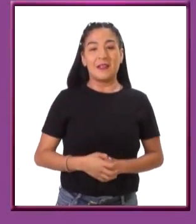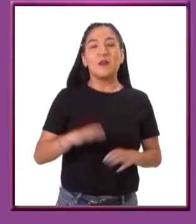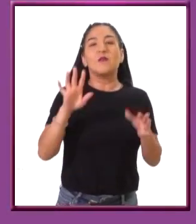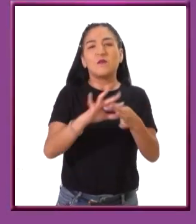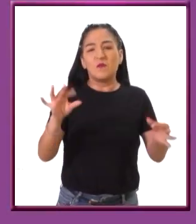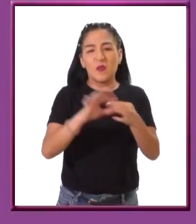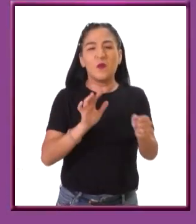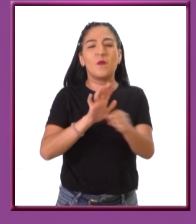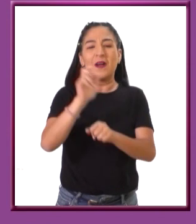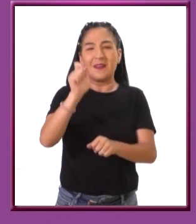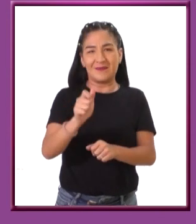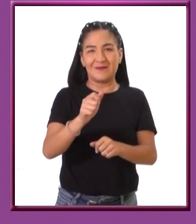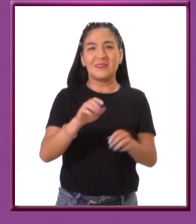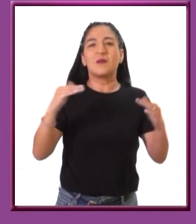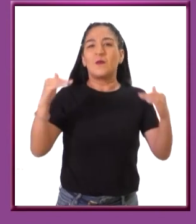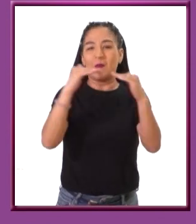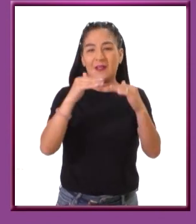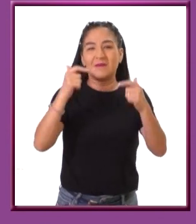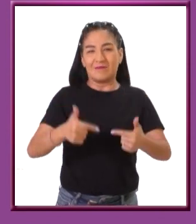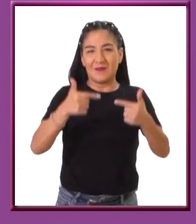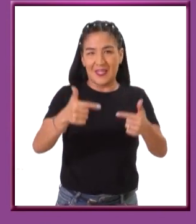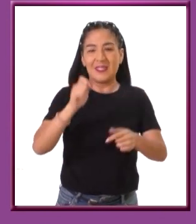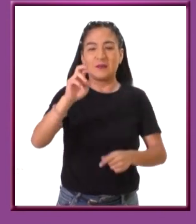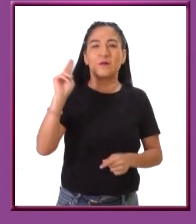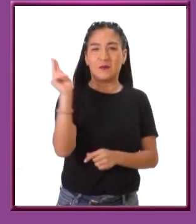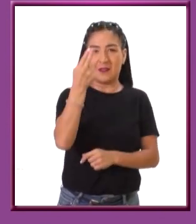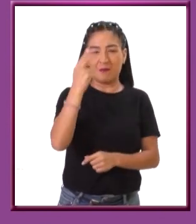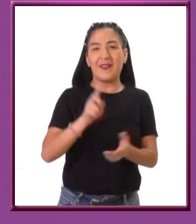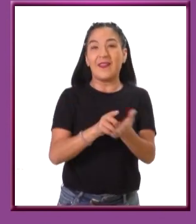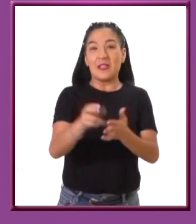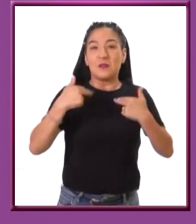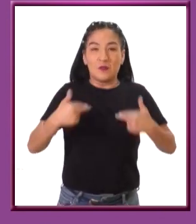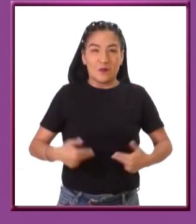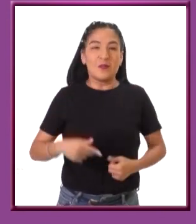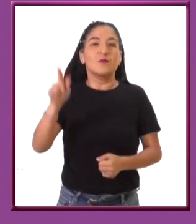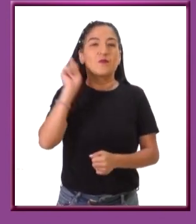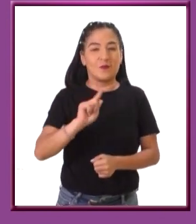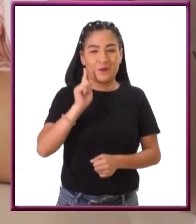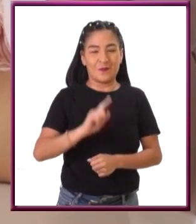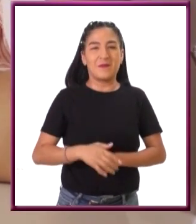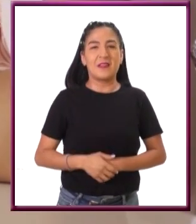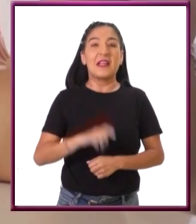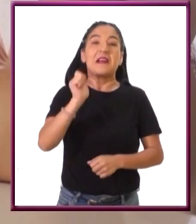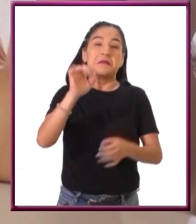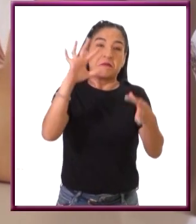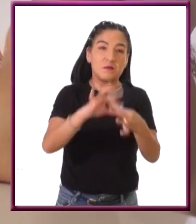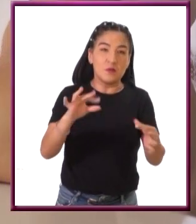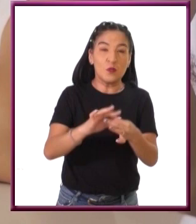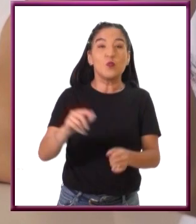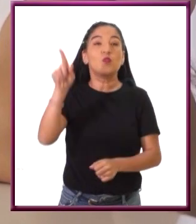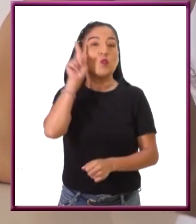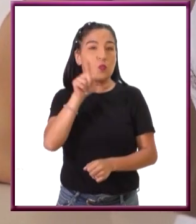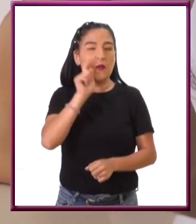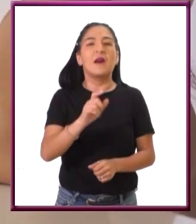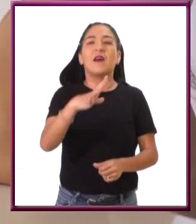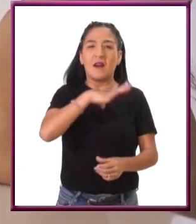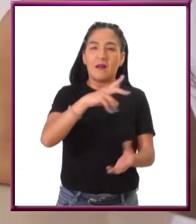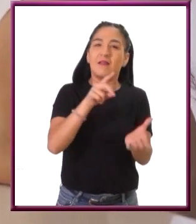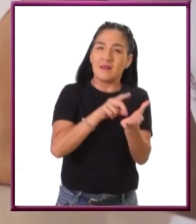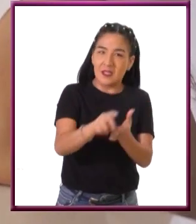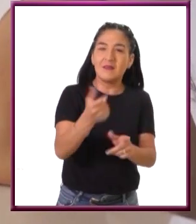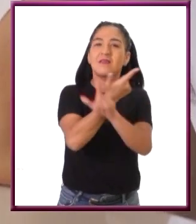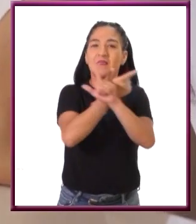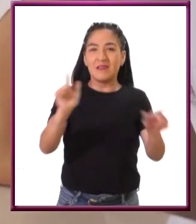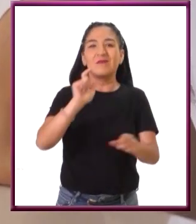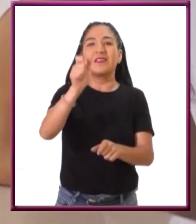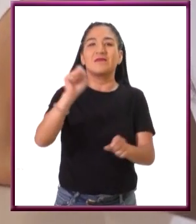El Glosario para la Igualdad de Género de la UNAM, en el apartado de Derechos Humanos de las Mujeres, señala que las mujeres tienen derecho